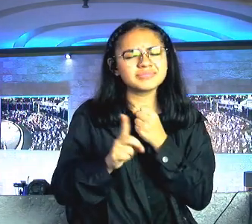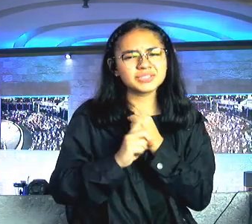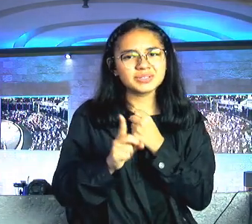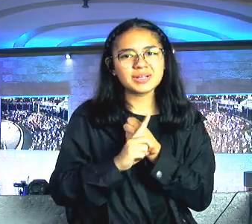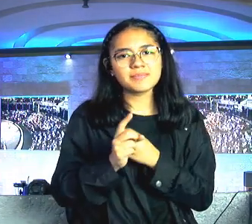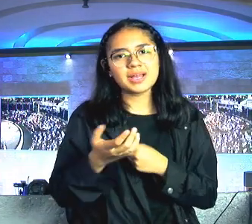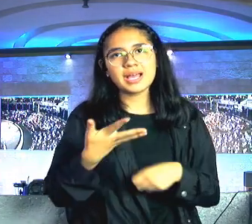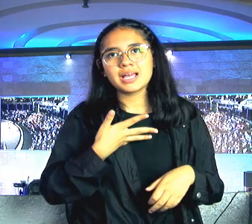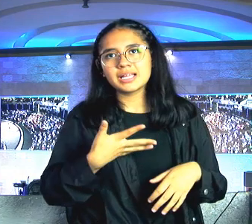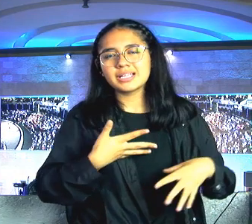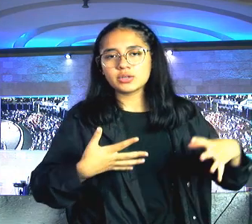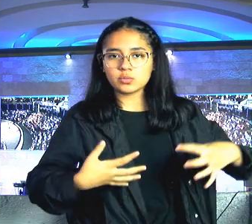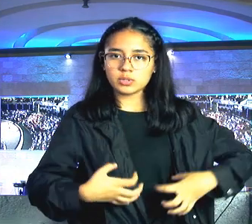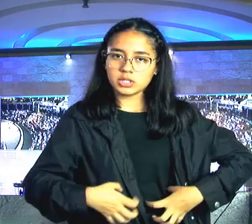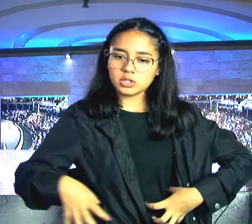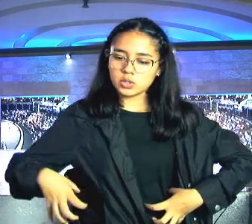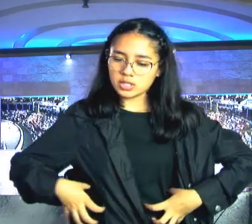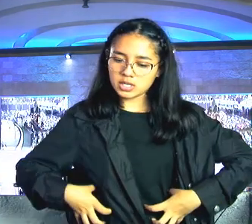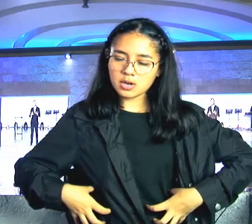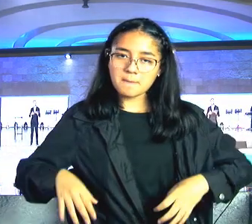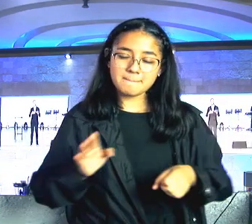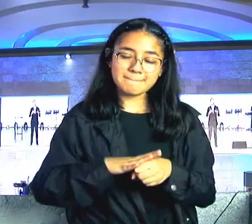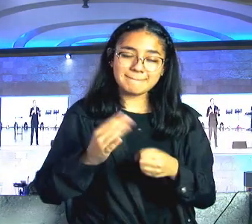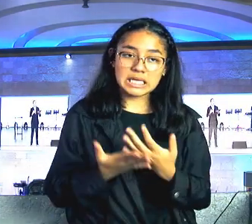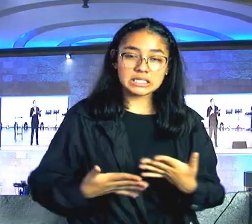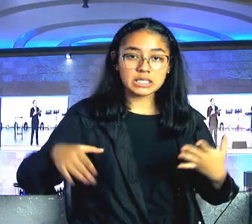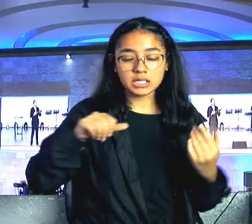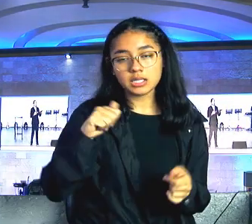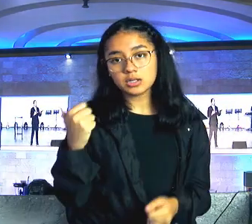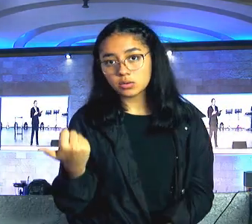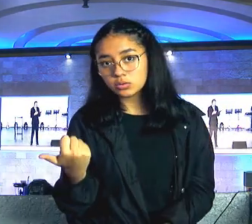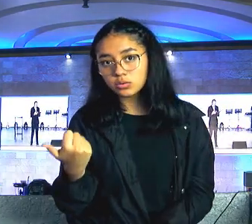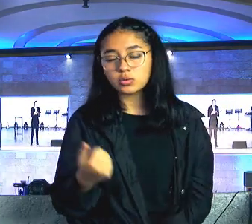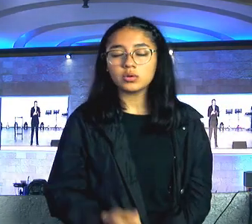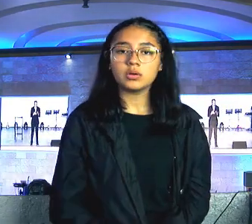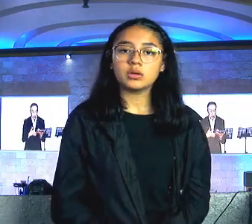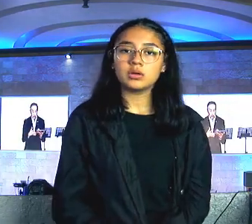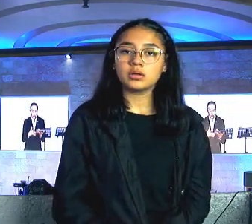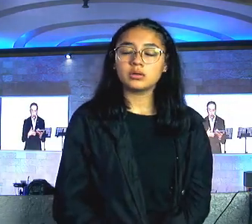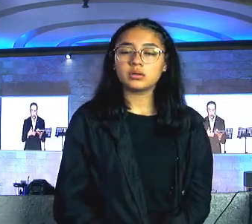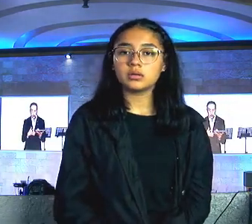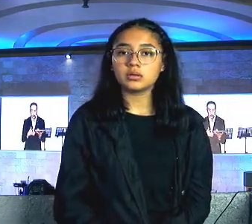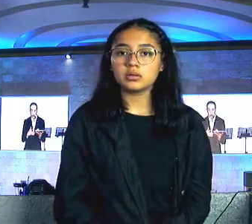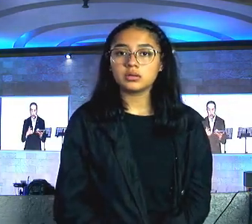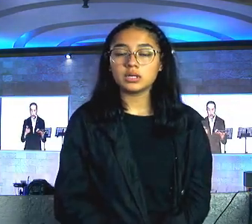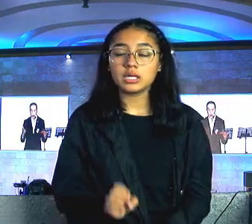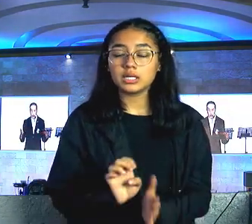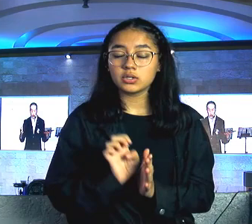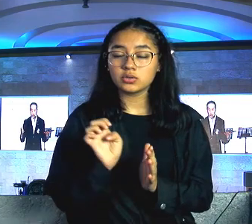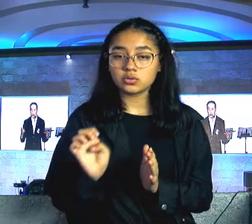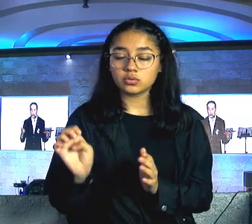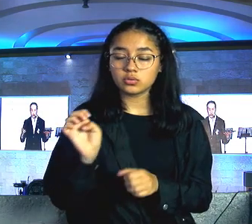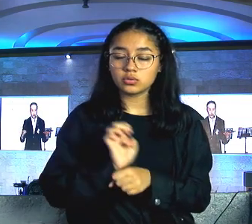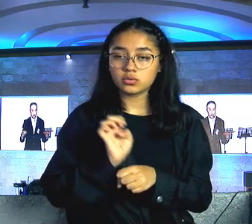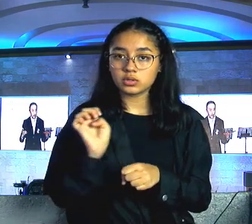riñón más grande de lo que debe ser normal, etcétera, etcétera, etcétera. Entonces, lo